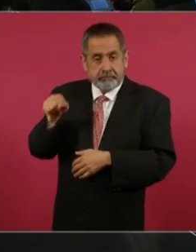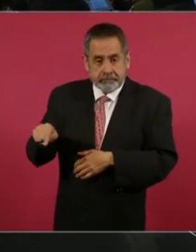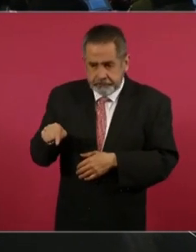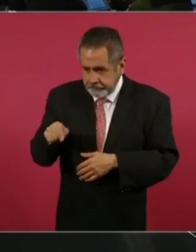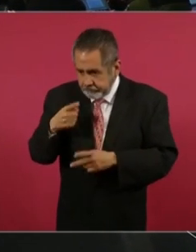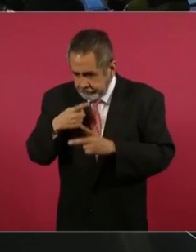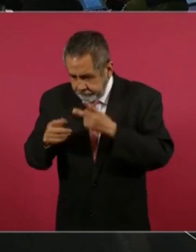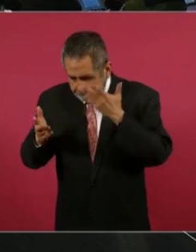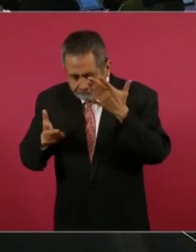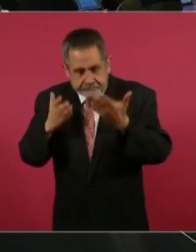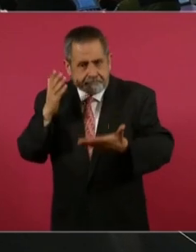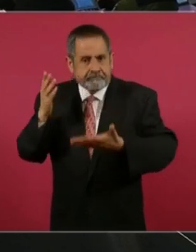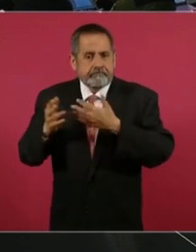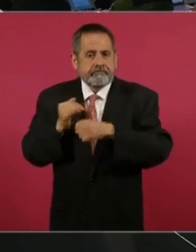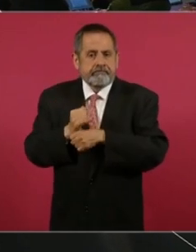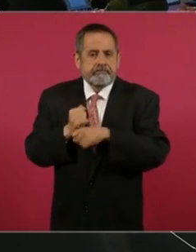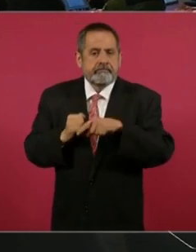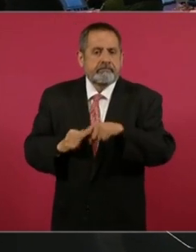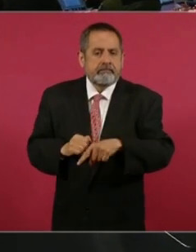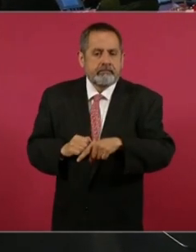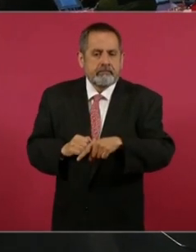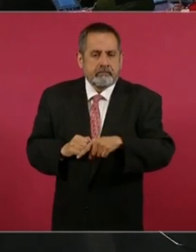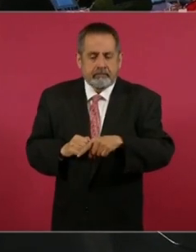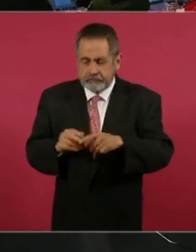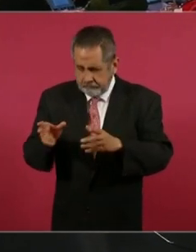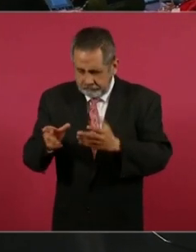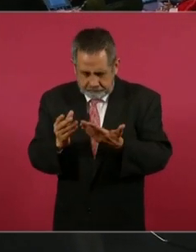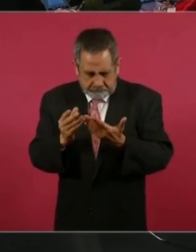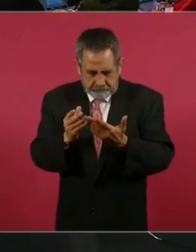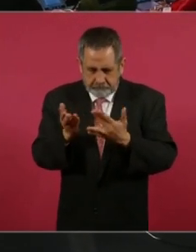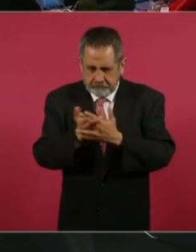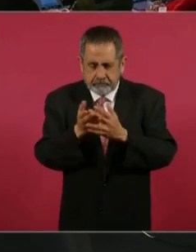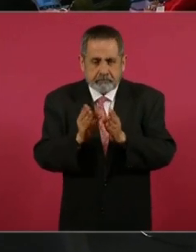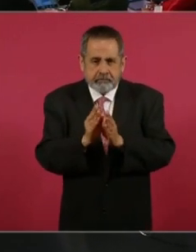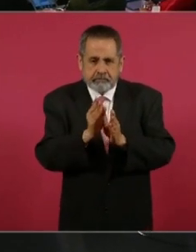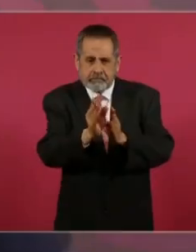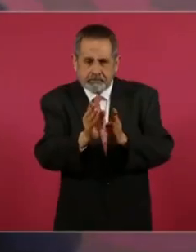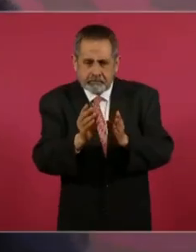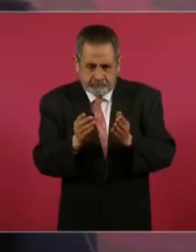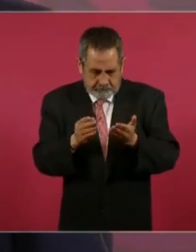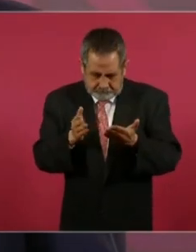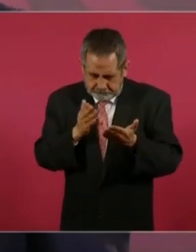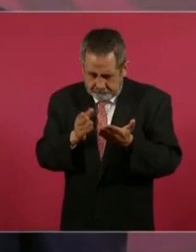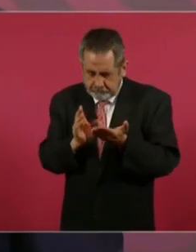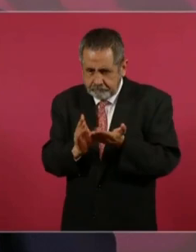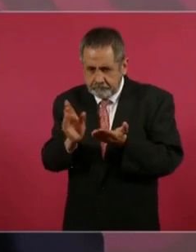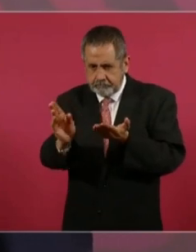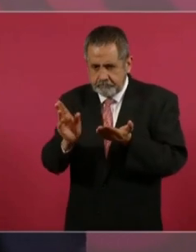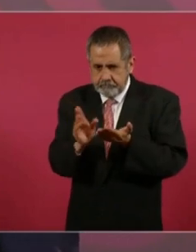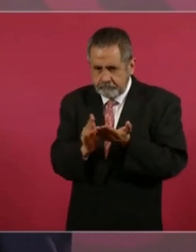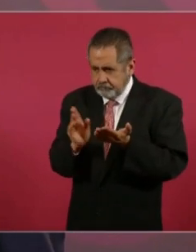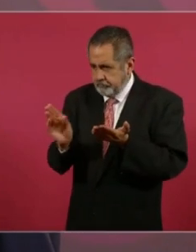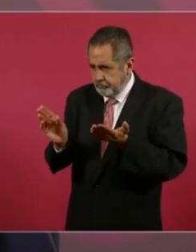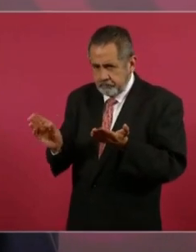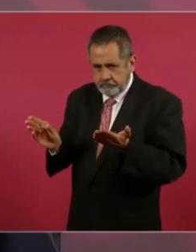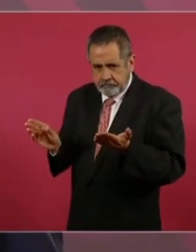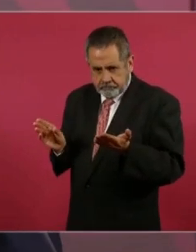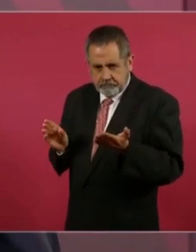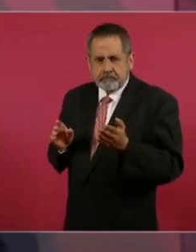y lo empiezan a clasificar. Está en